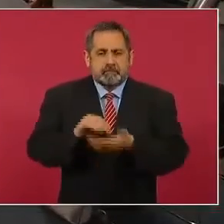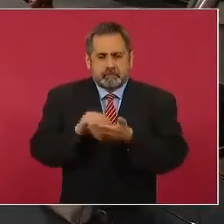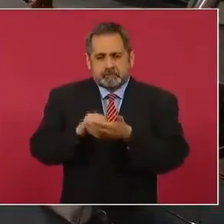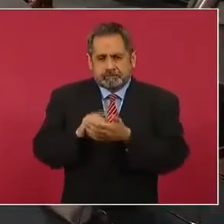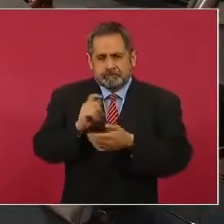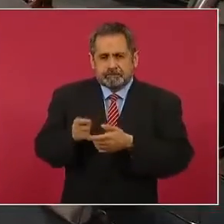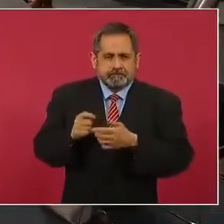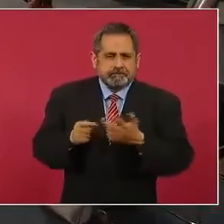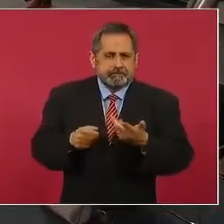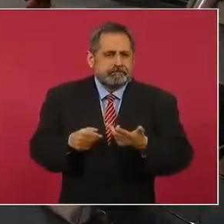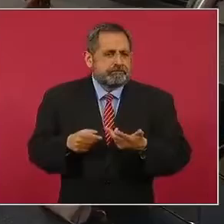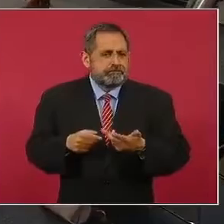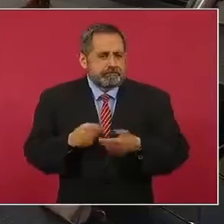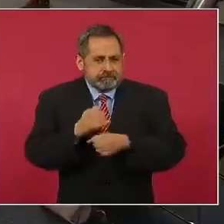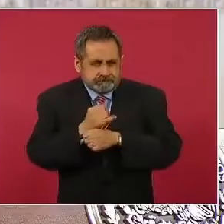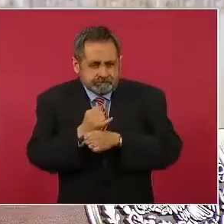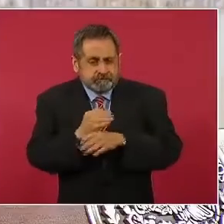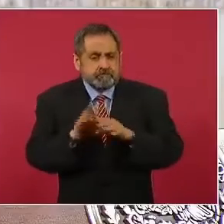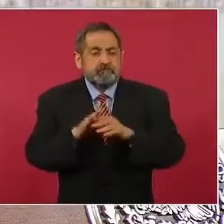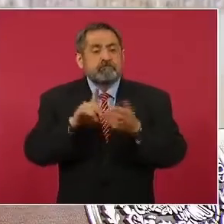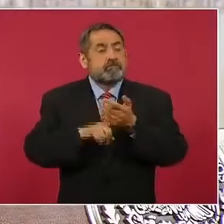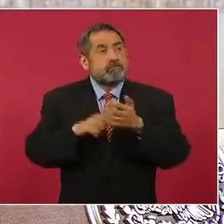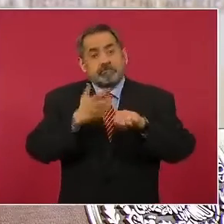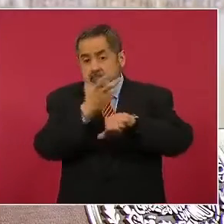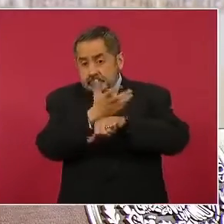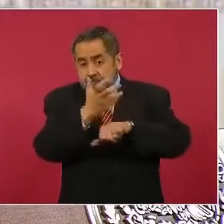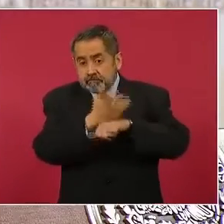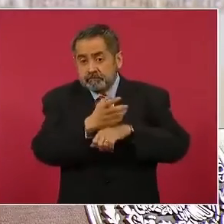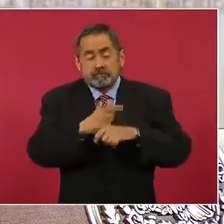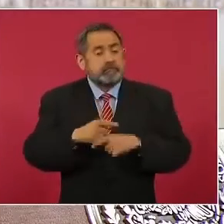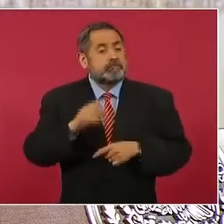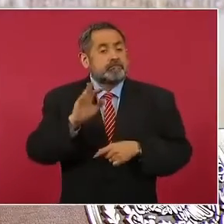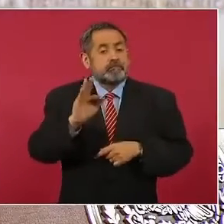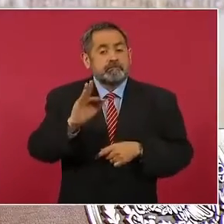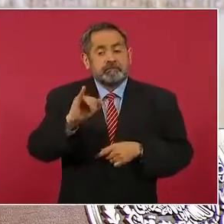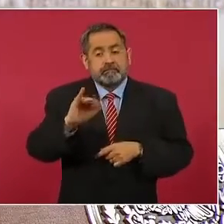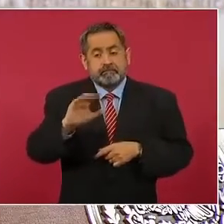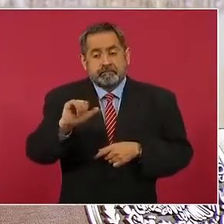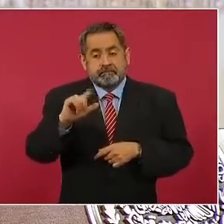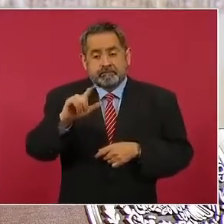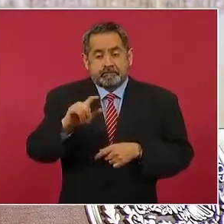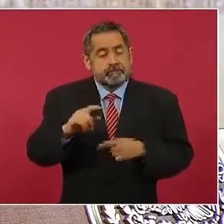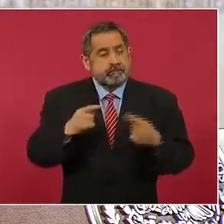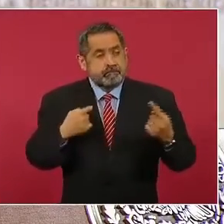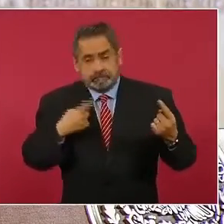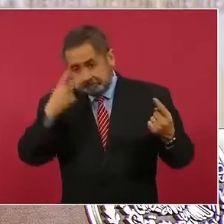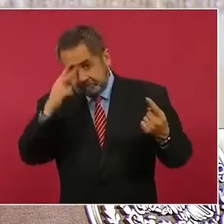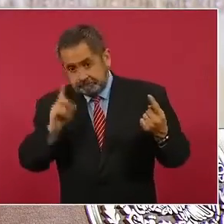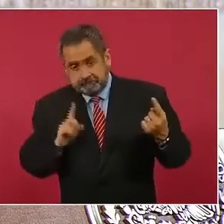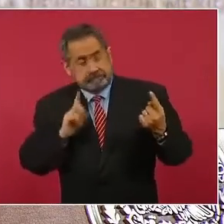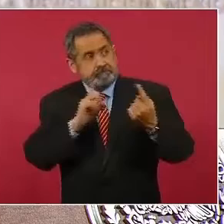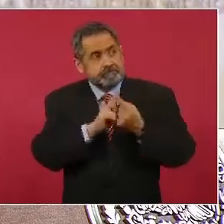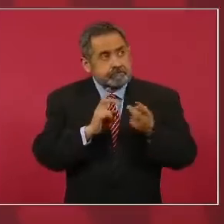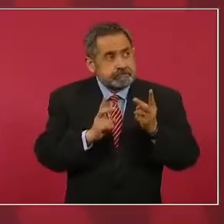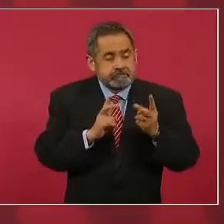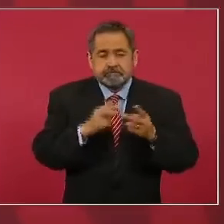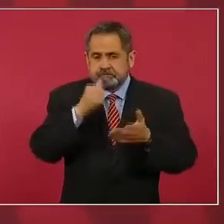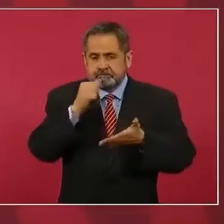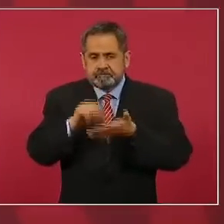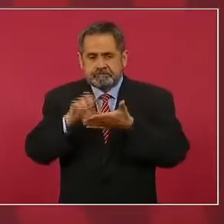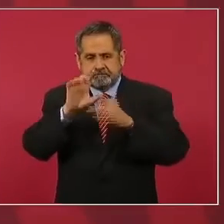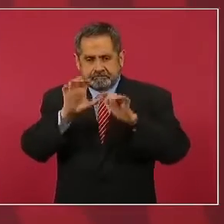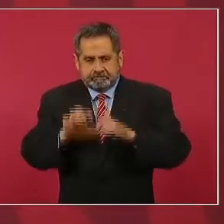viendo en Estados Unidos, la Fiscalía de México envió